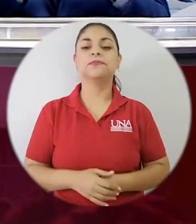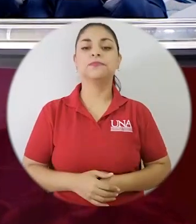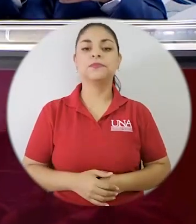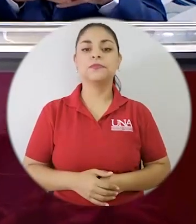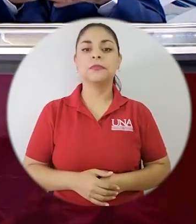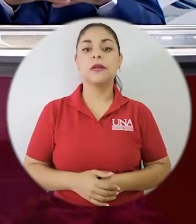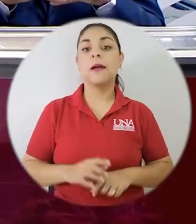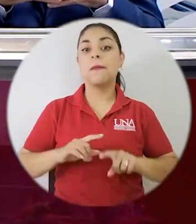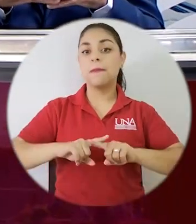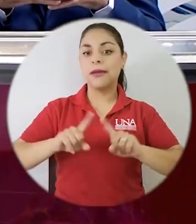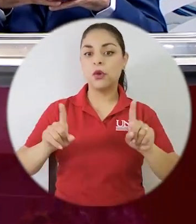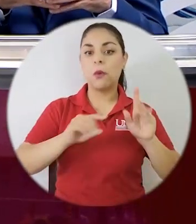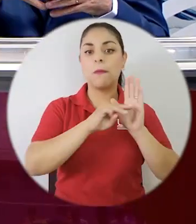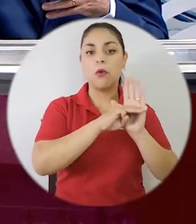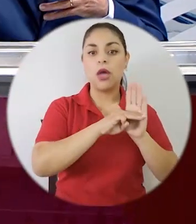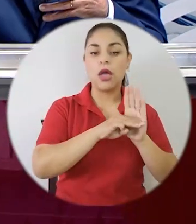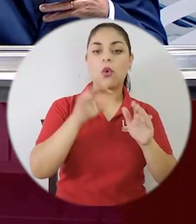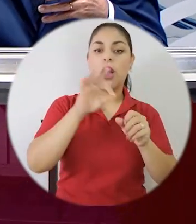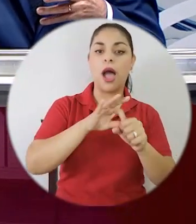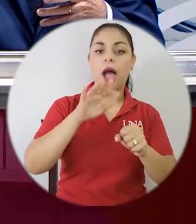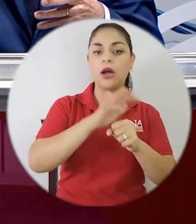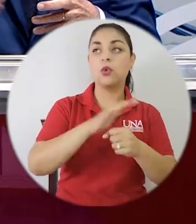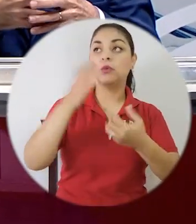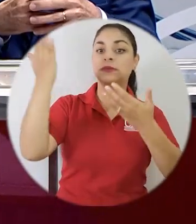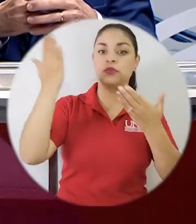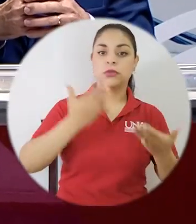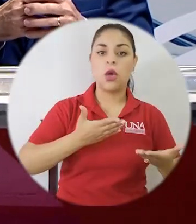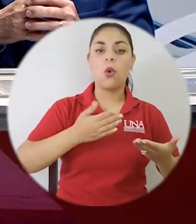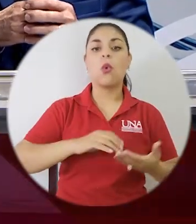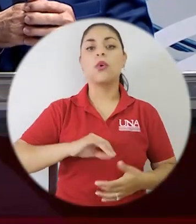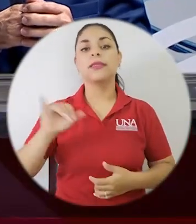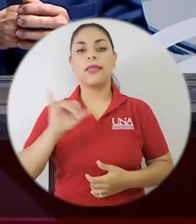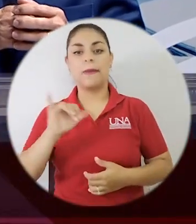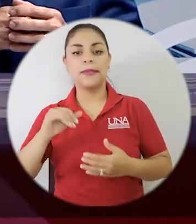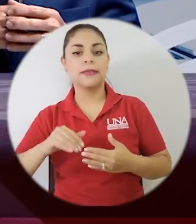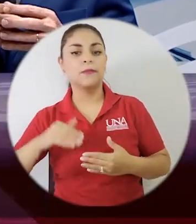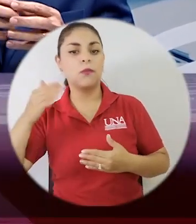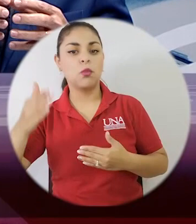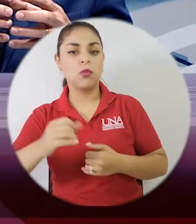modelo agroexportador como posteriormente en la década de los